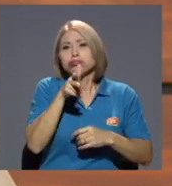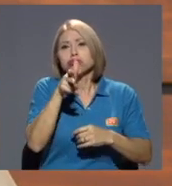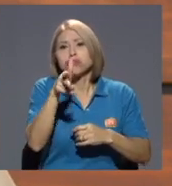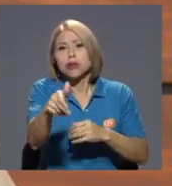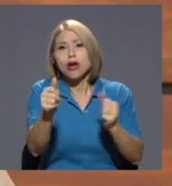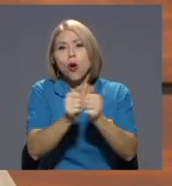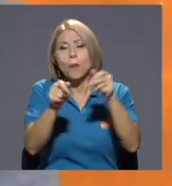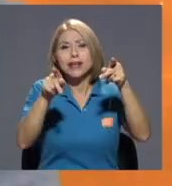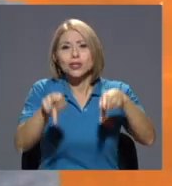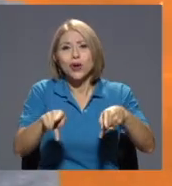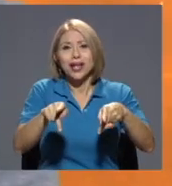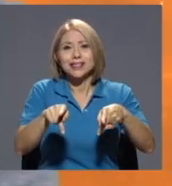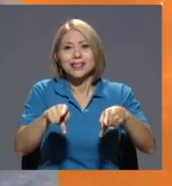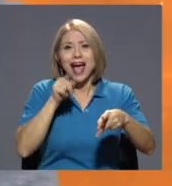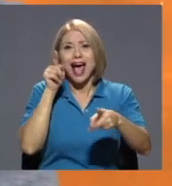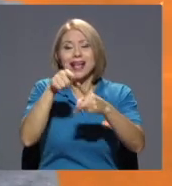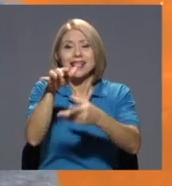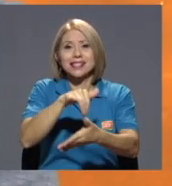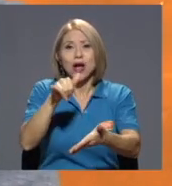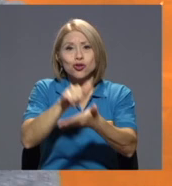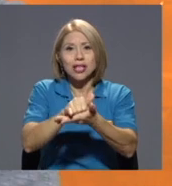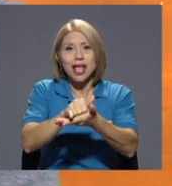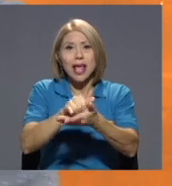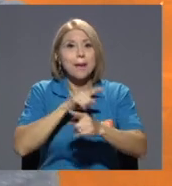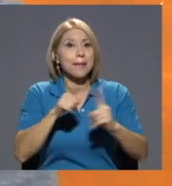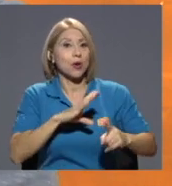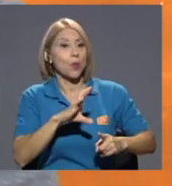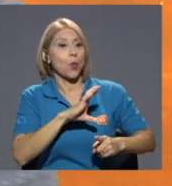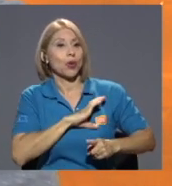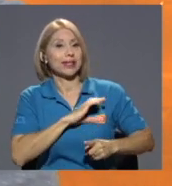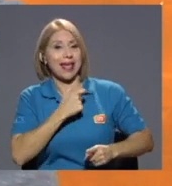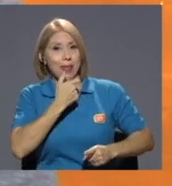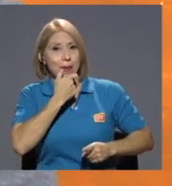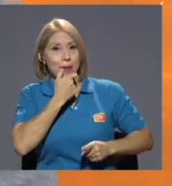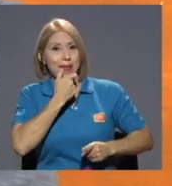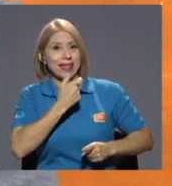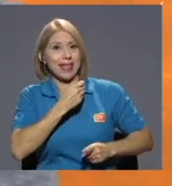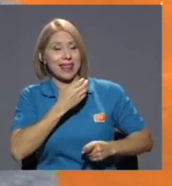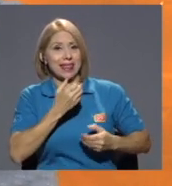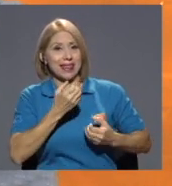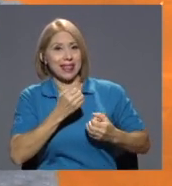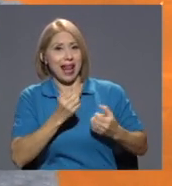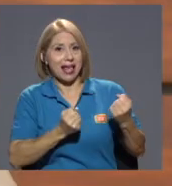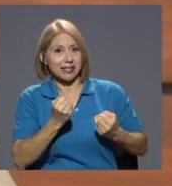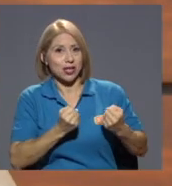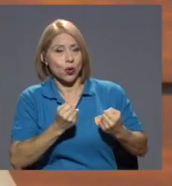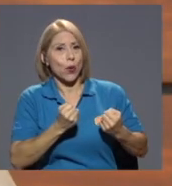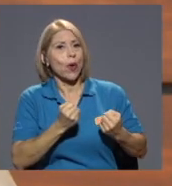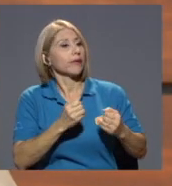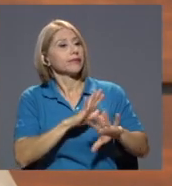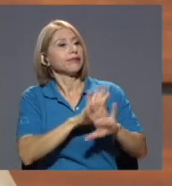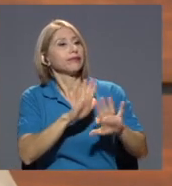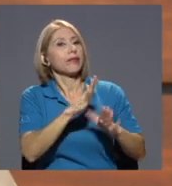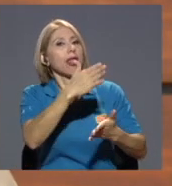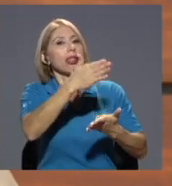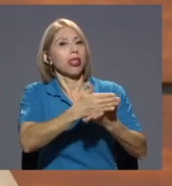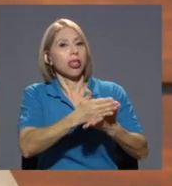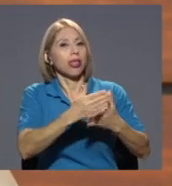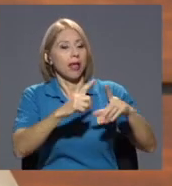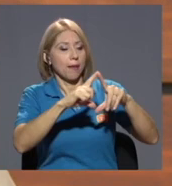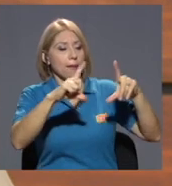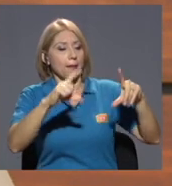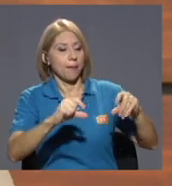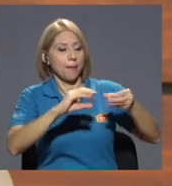al millón de personas de eso hay antecedentes en derechos humanos acá mismo en la región en donde